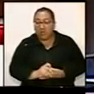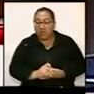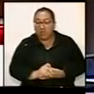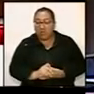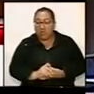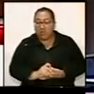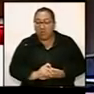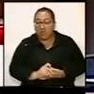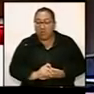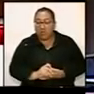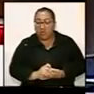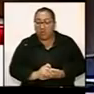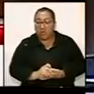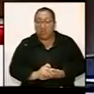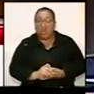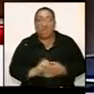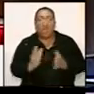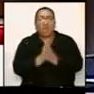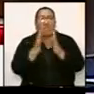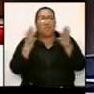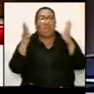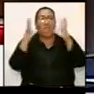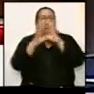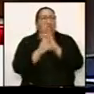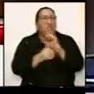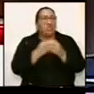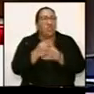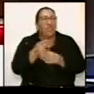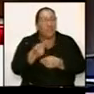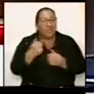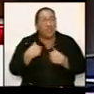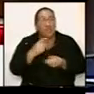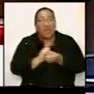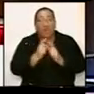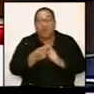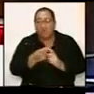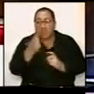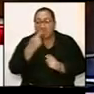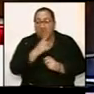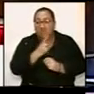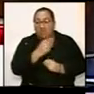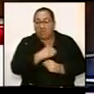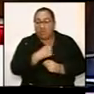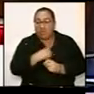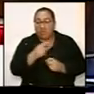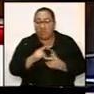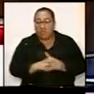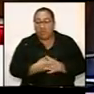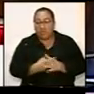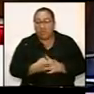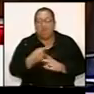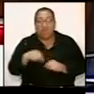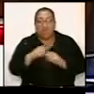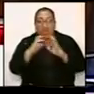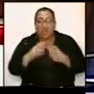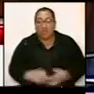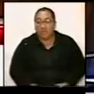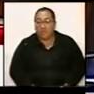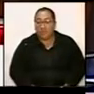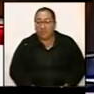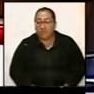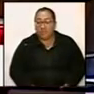y corifeos que los aplauden de día y de noche. Eso tiene que cambiar, señor primer ministro, usted que empieza este día.